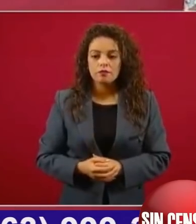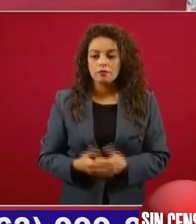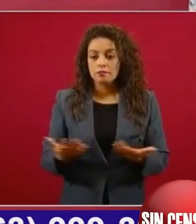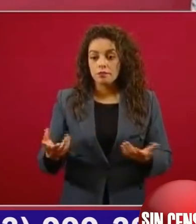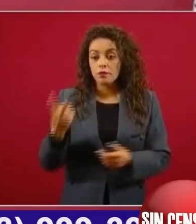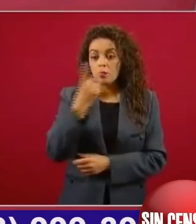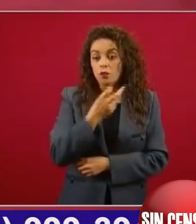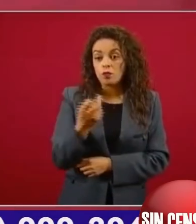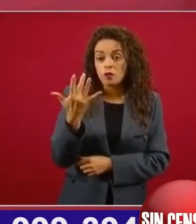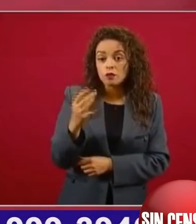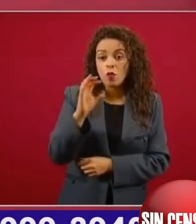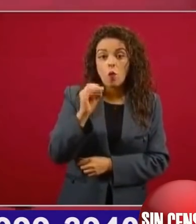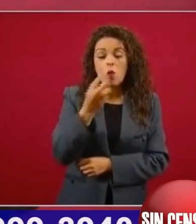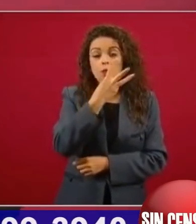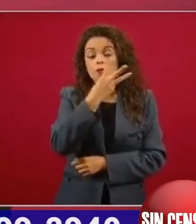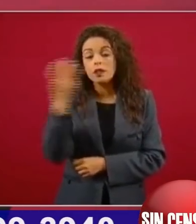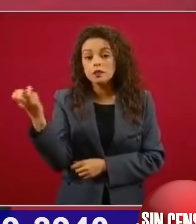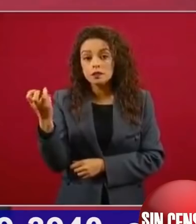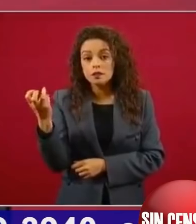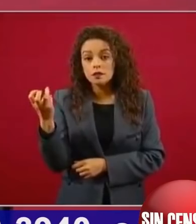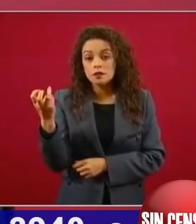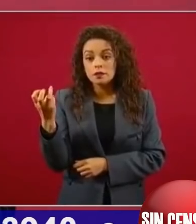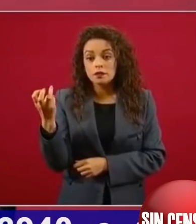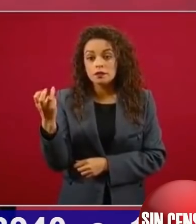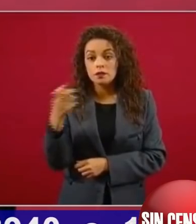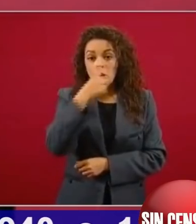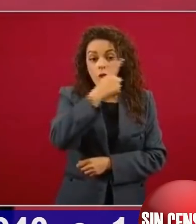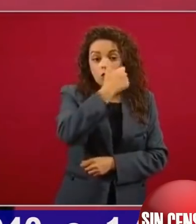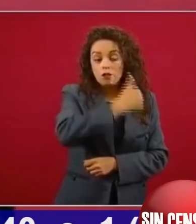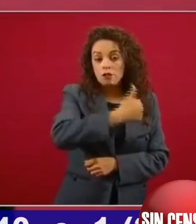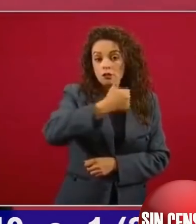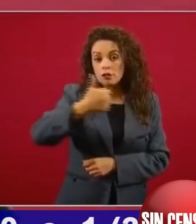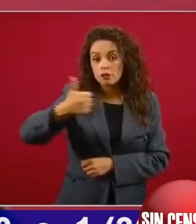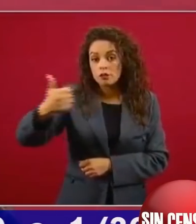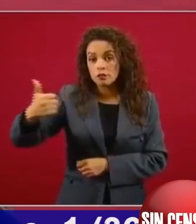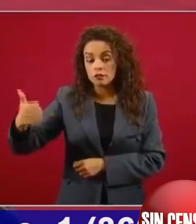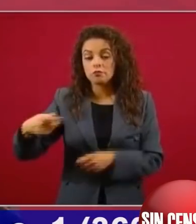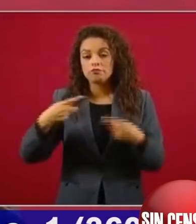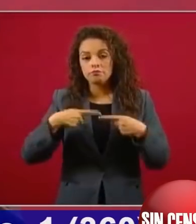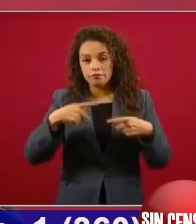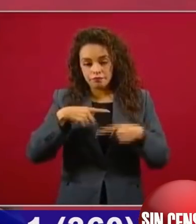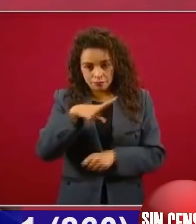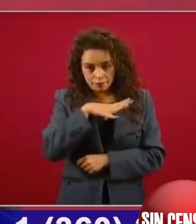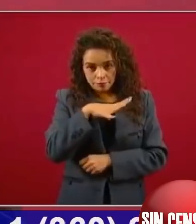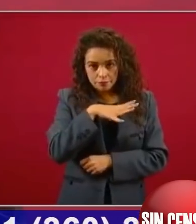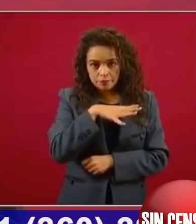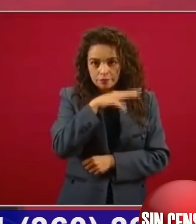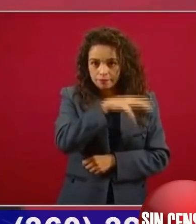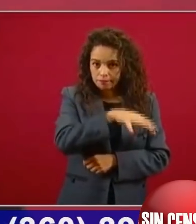250, 300 elementos en cada región,